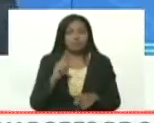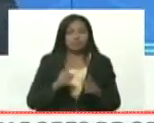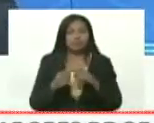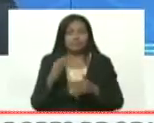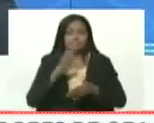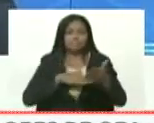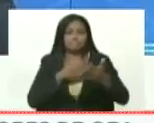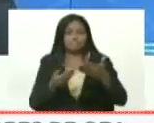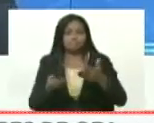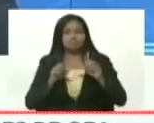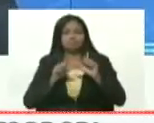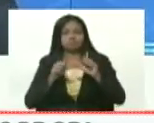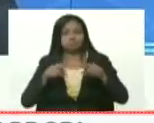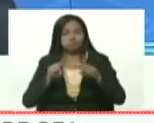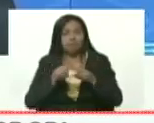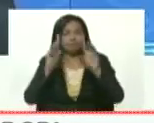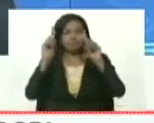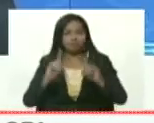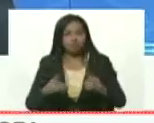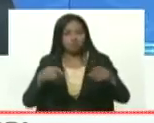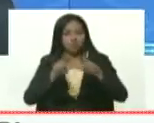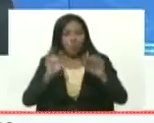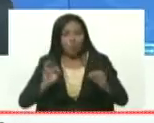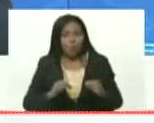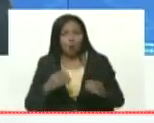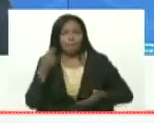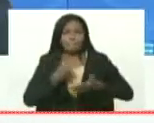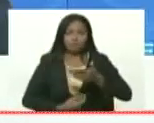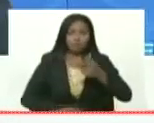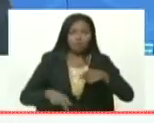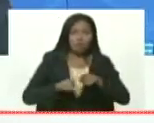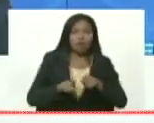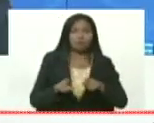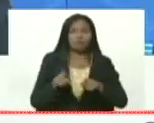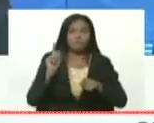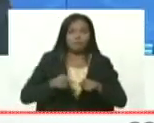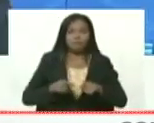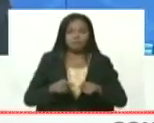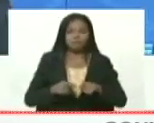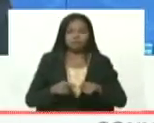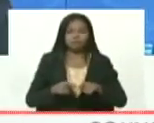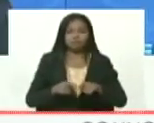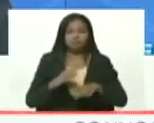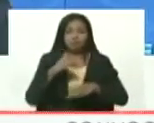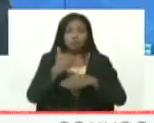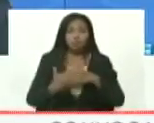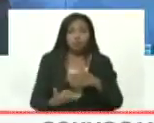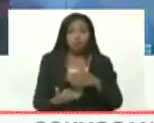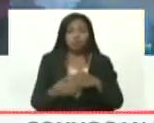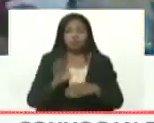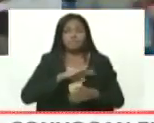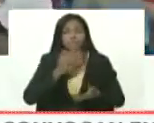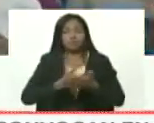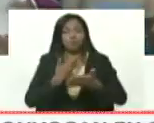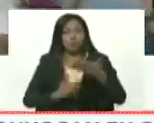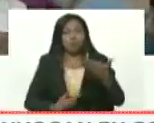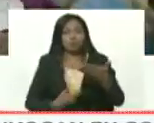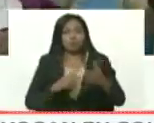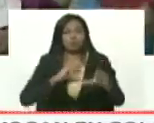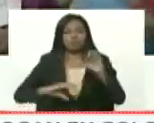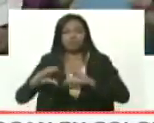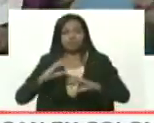agenda permanente de decisiones e inversión en los proyectos y propuestas